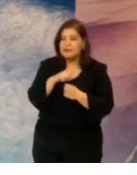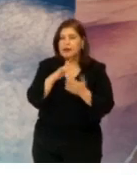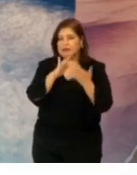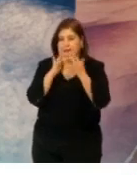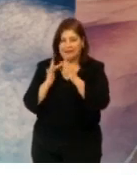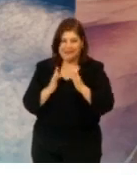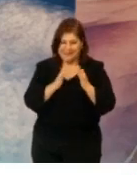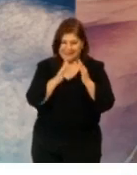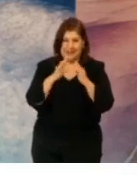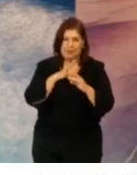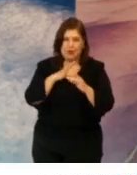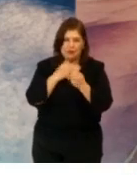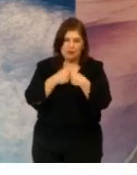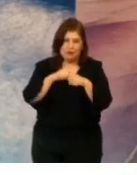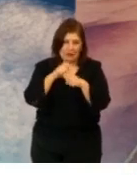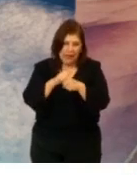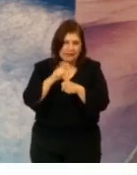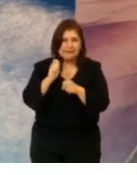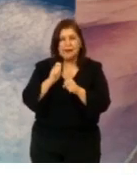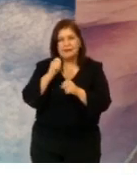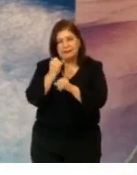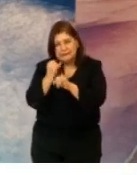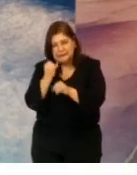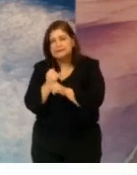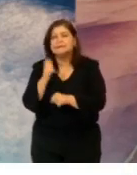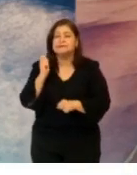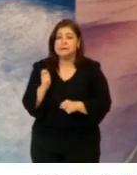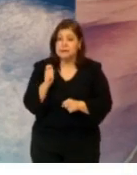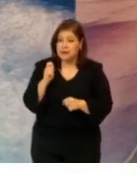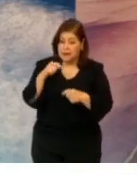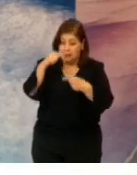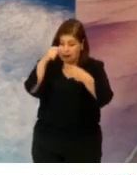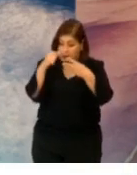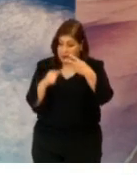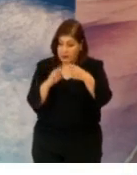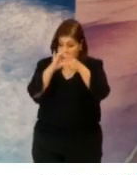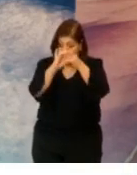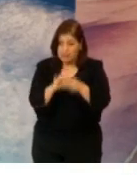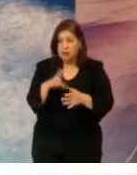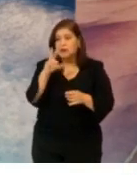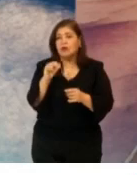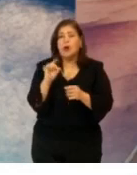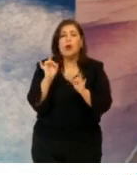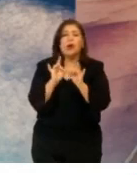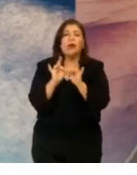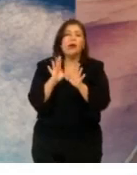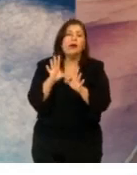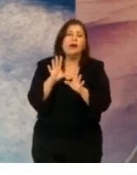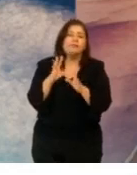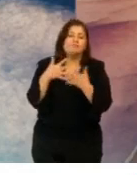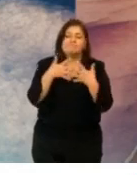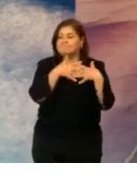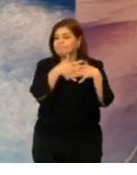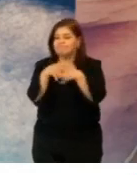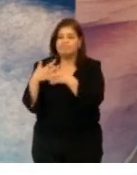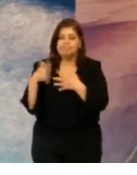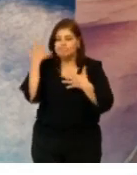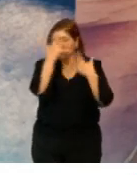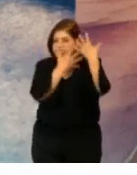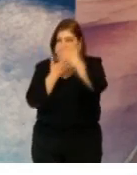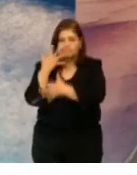sociales. Si esos espacios no tienen el mismo proyecto ético, la sociedad se bifurca, se desordena.